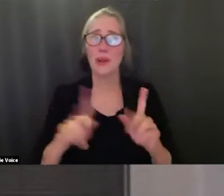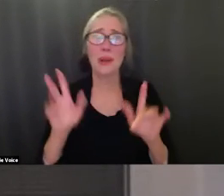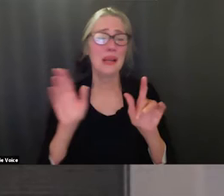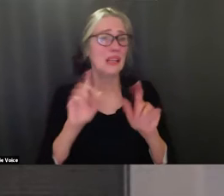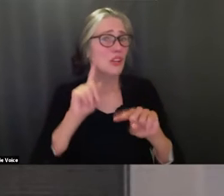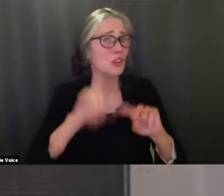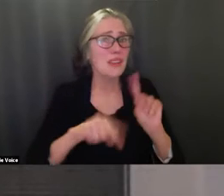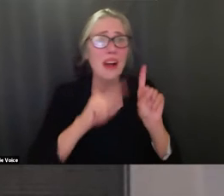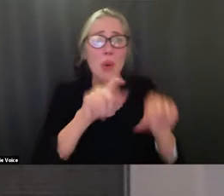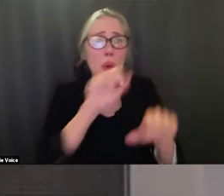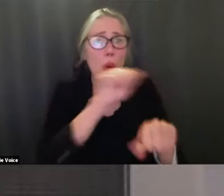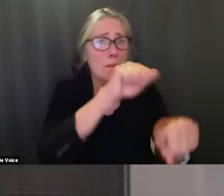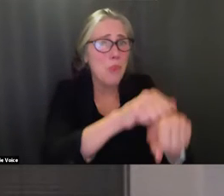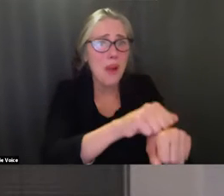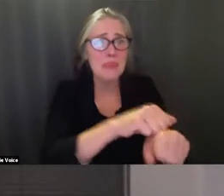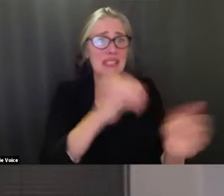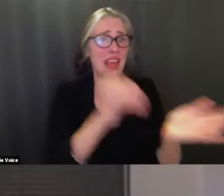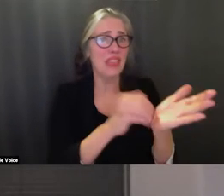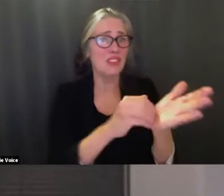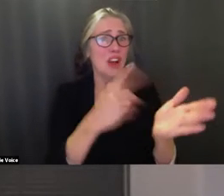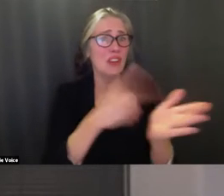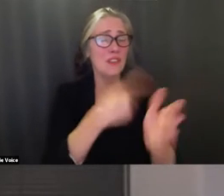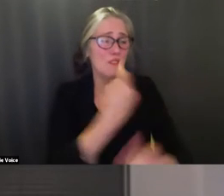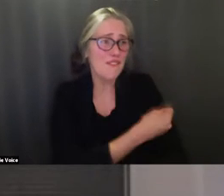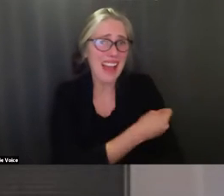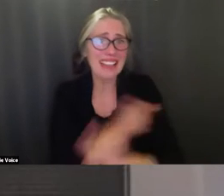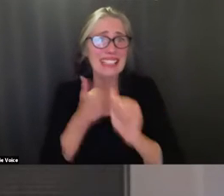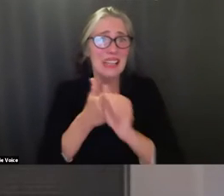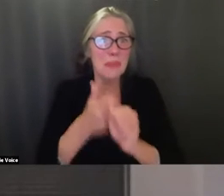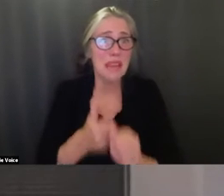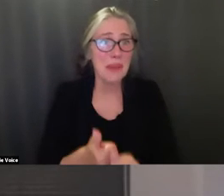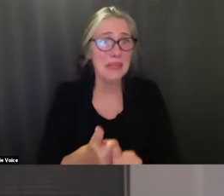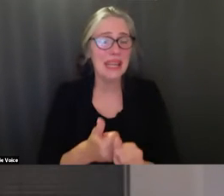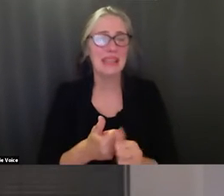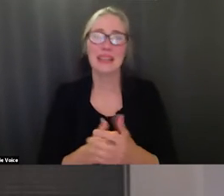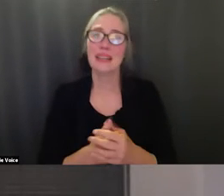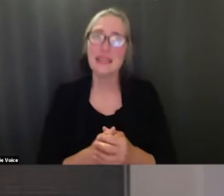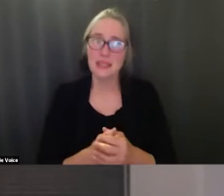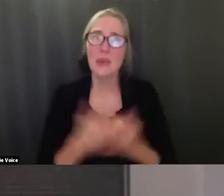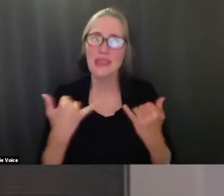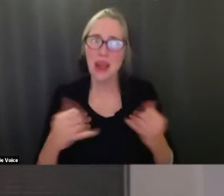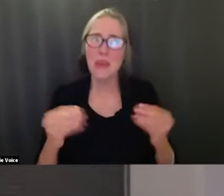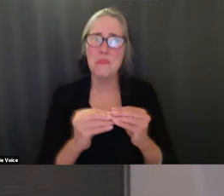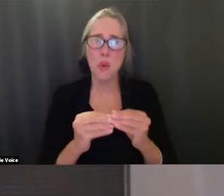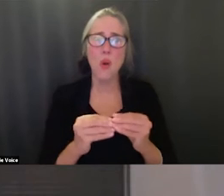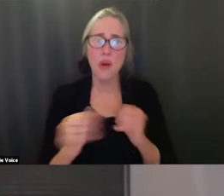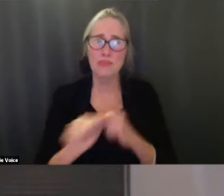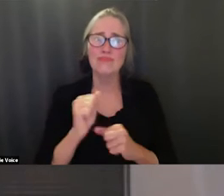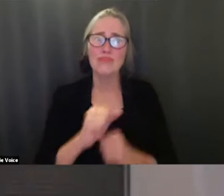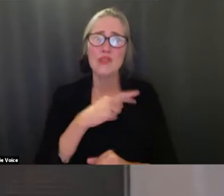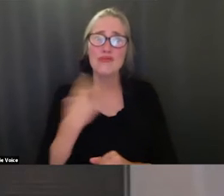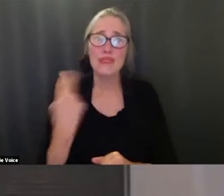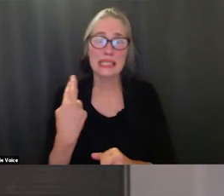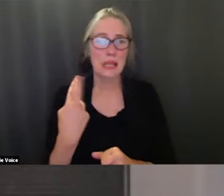en el país se perdieron sus citas de vacunación. Así que